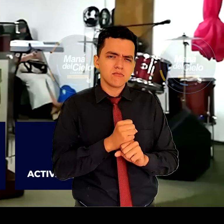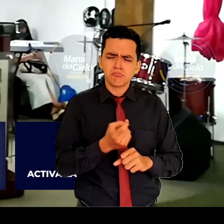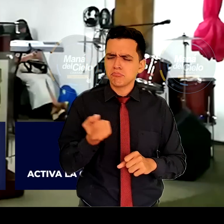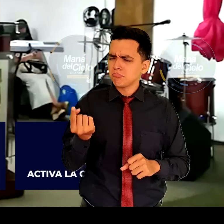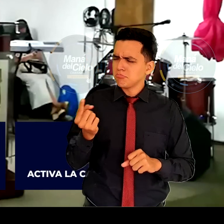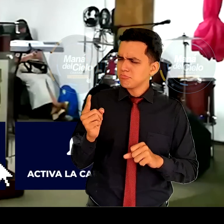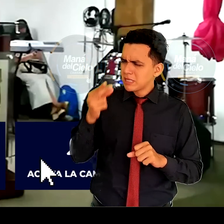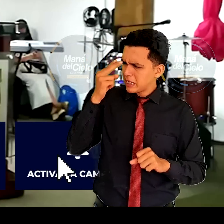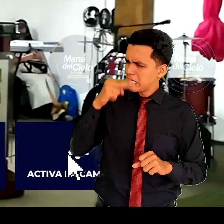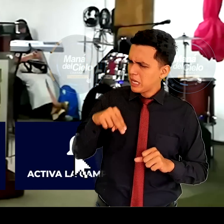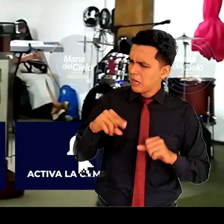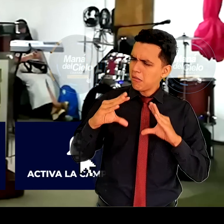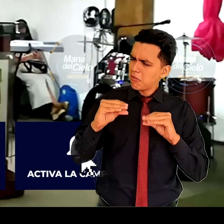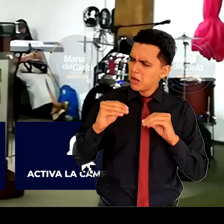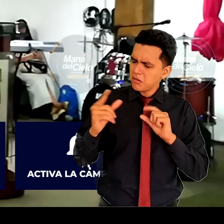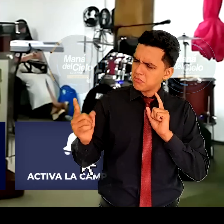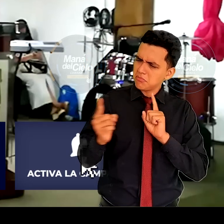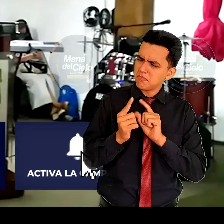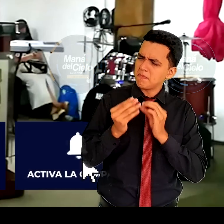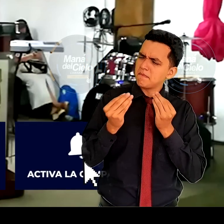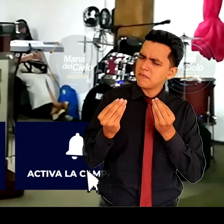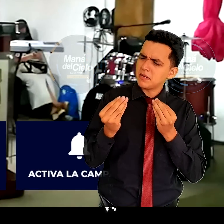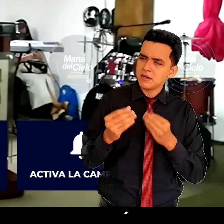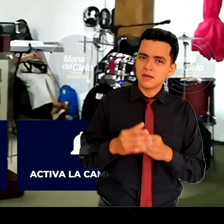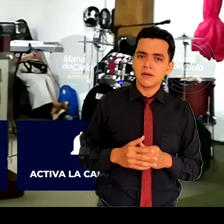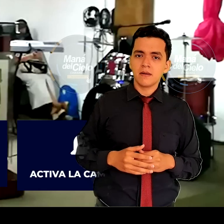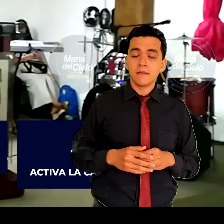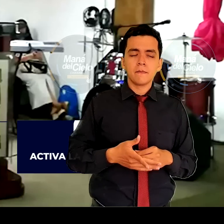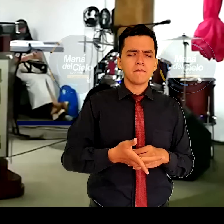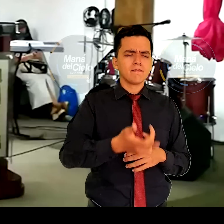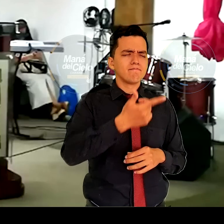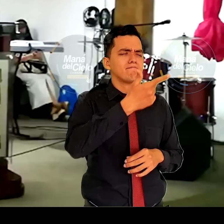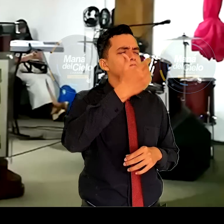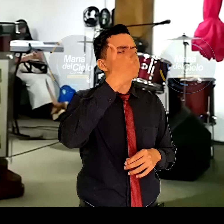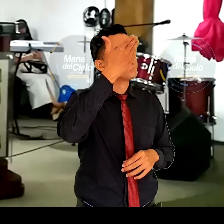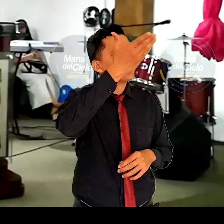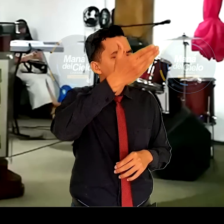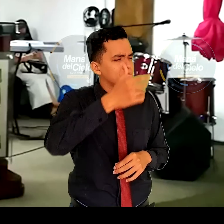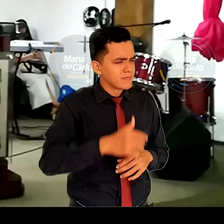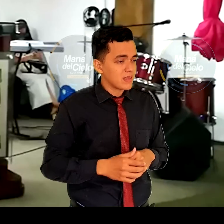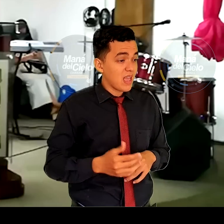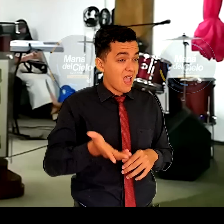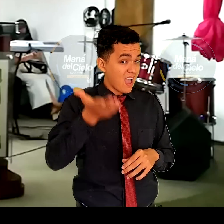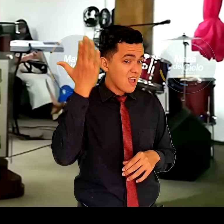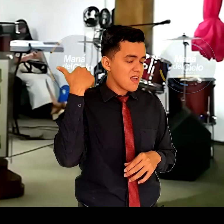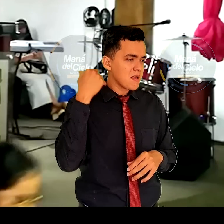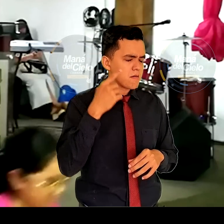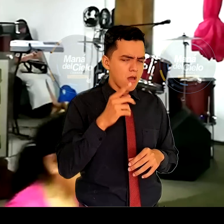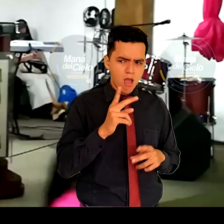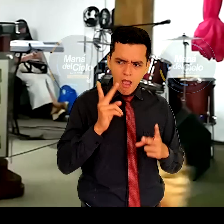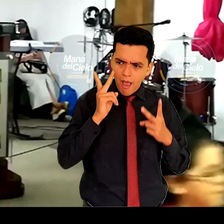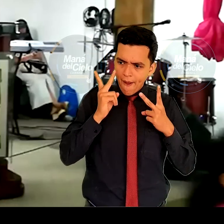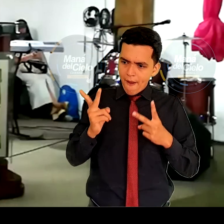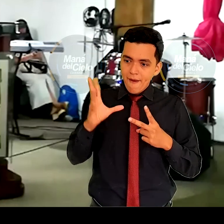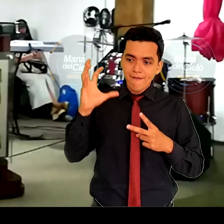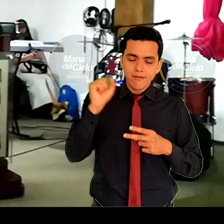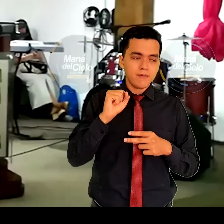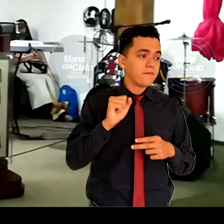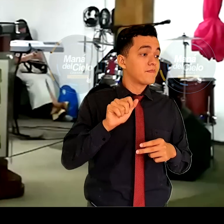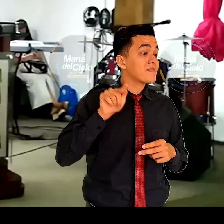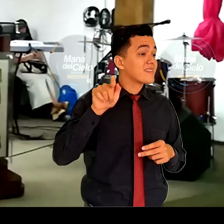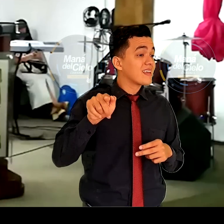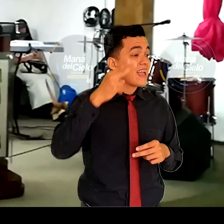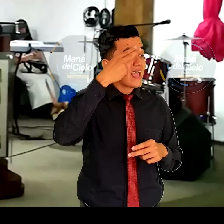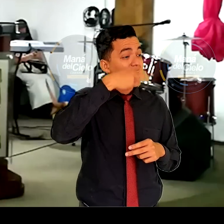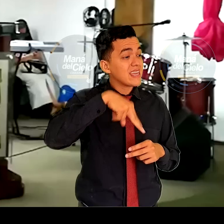Y dije: ¿usted qué quiere que yo le diga a su hija? No, hermanos, que imagínense que en estos días le encontré que esta